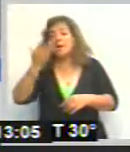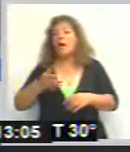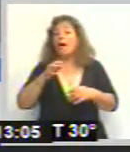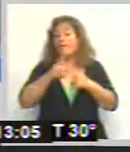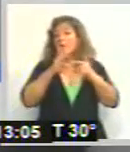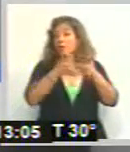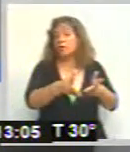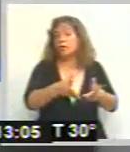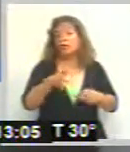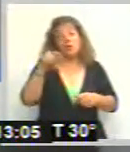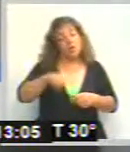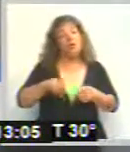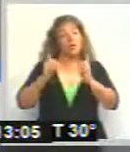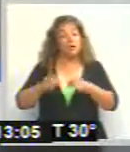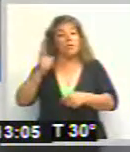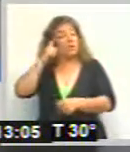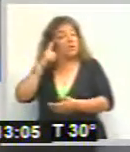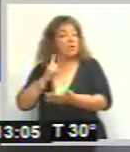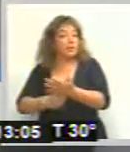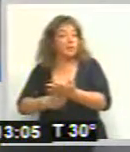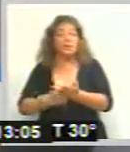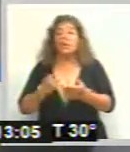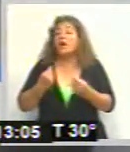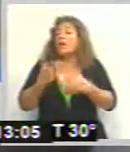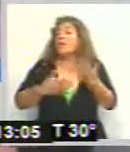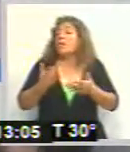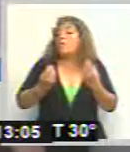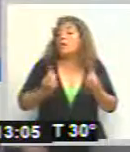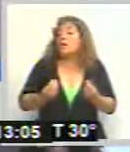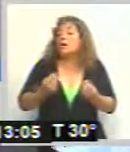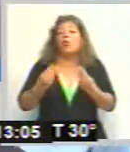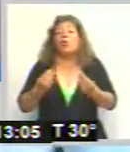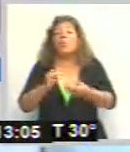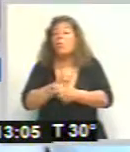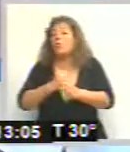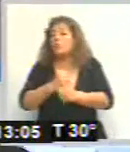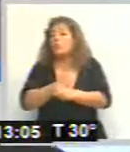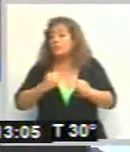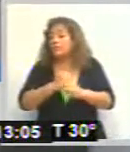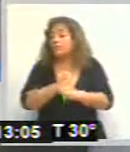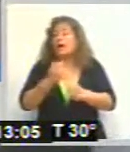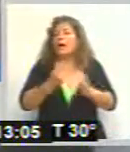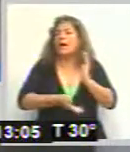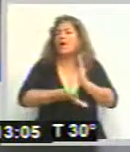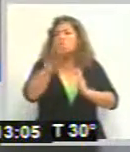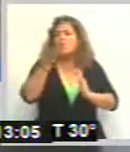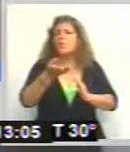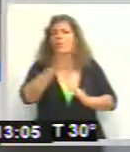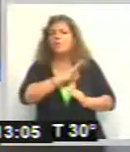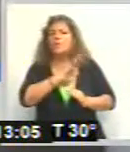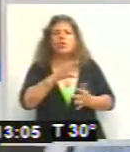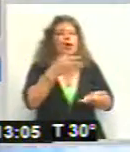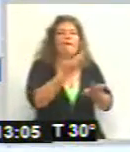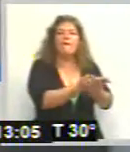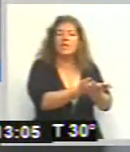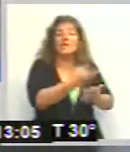eso, y ahora se va a determinar con los compañeros acá qué realmente lo que se va a definir. ¿Qué porcentaje de aumento les han ofrecido, el último